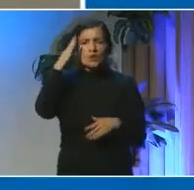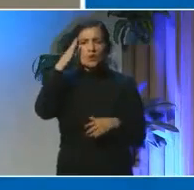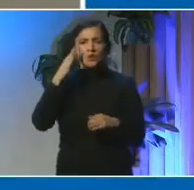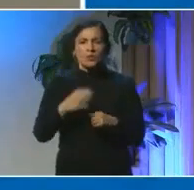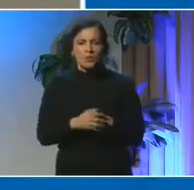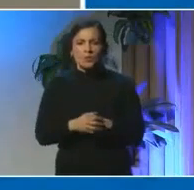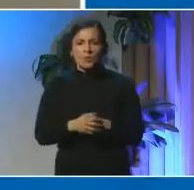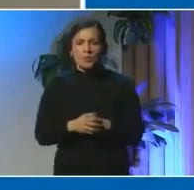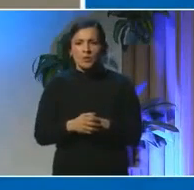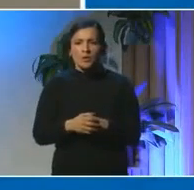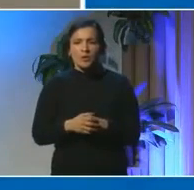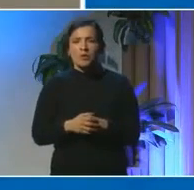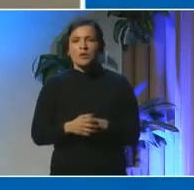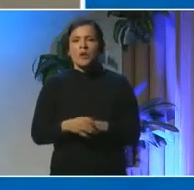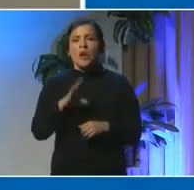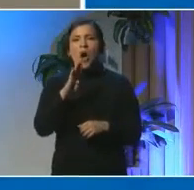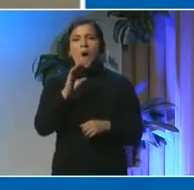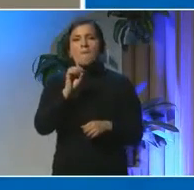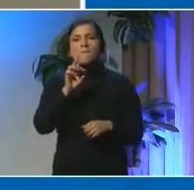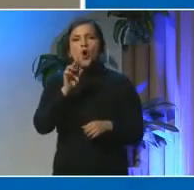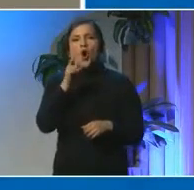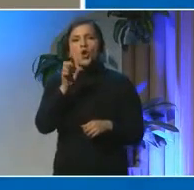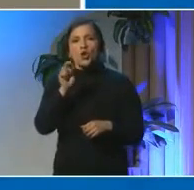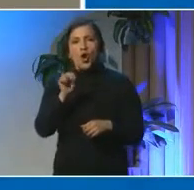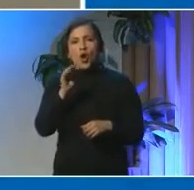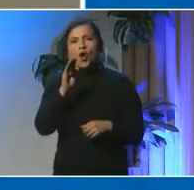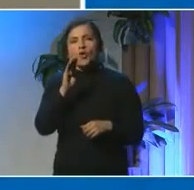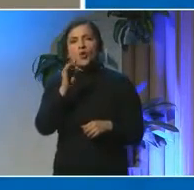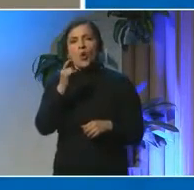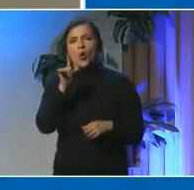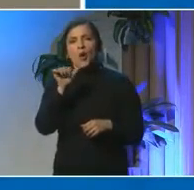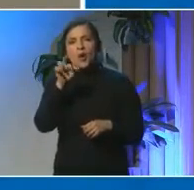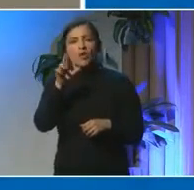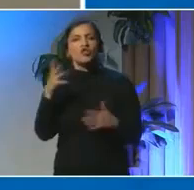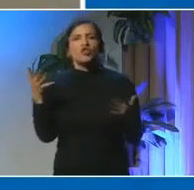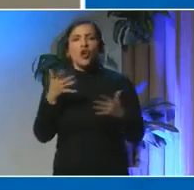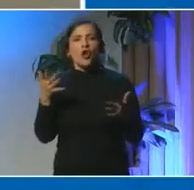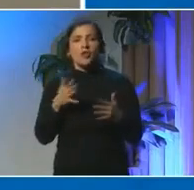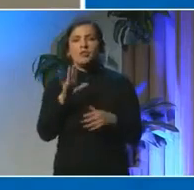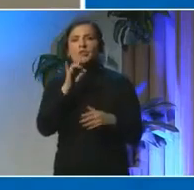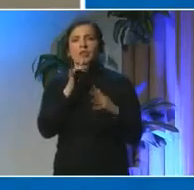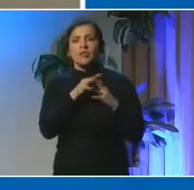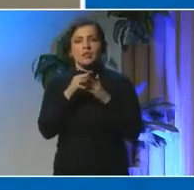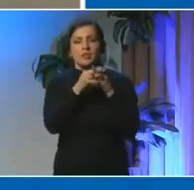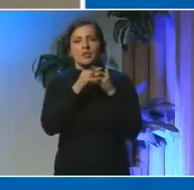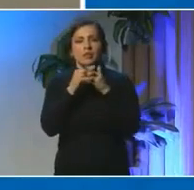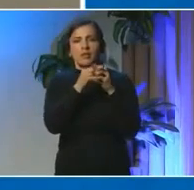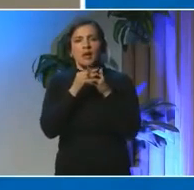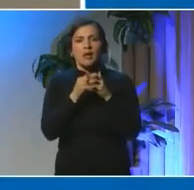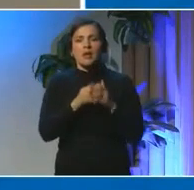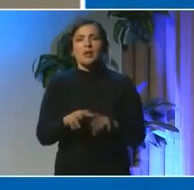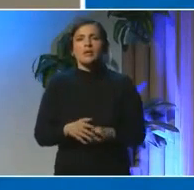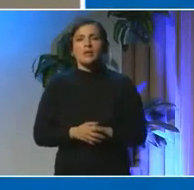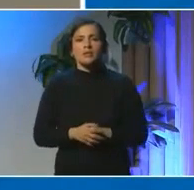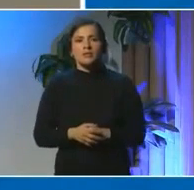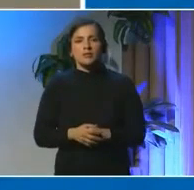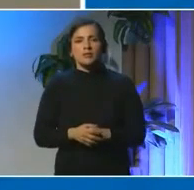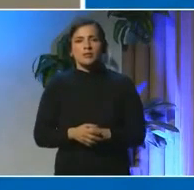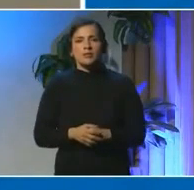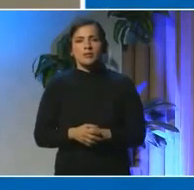burbon Bullet eh que producimos en Kentucky en Estados Unidos en la destilería donde producimos ese ese